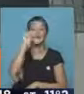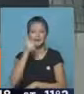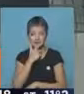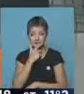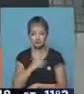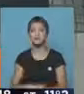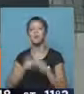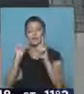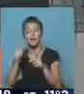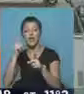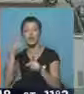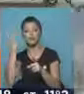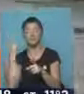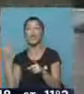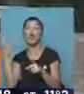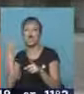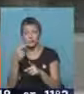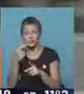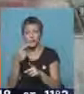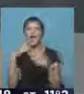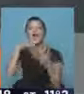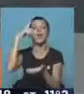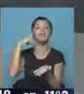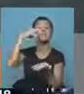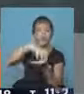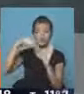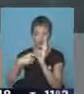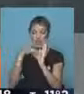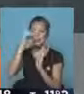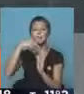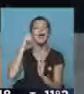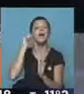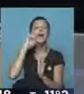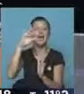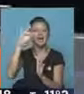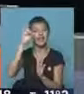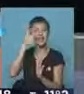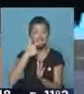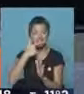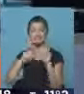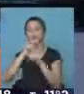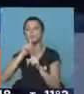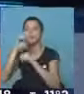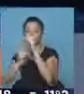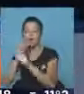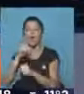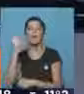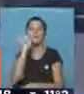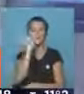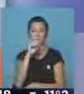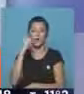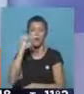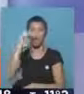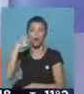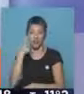de los ciberataques contra el Banco Central de Bangladesh en 2016 y a entidades financieras polacas en febrero de este año.